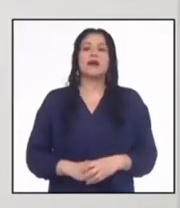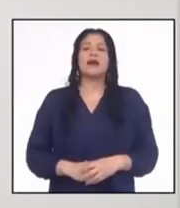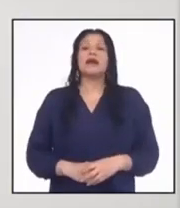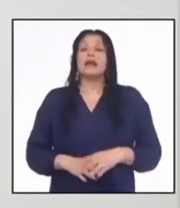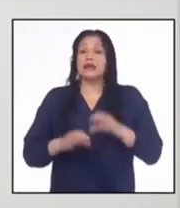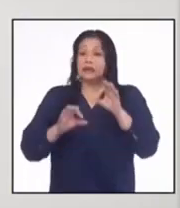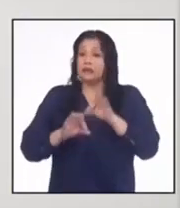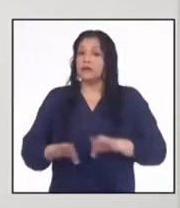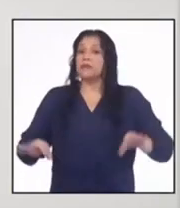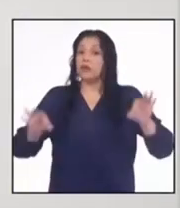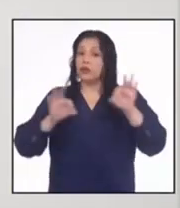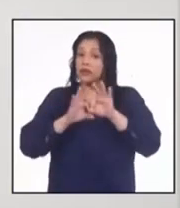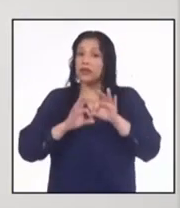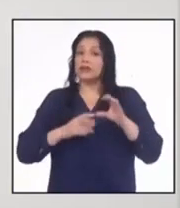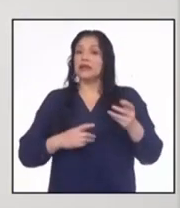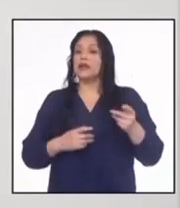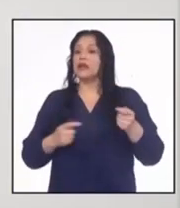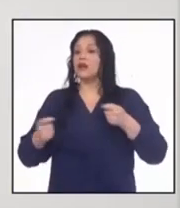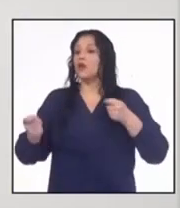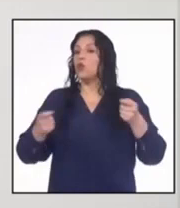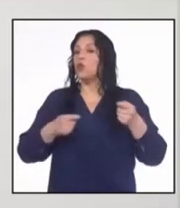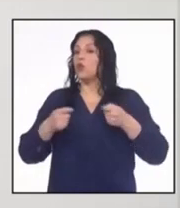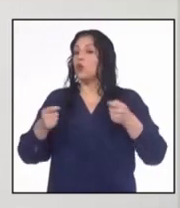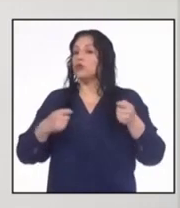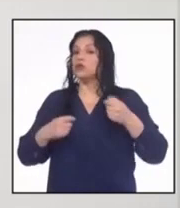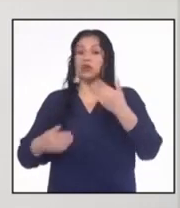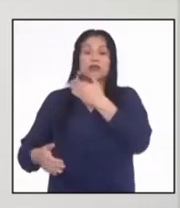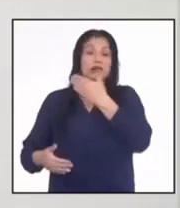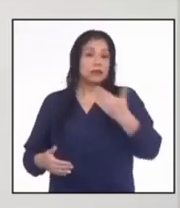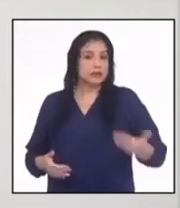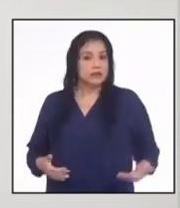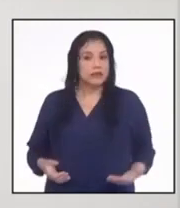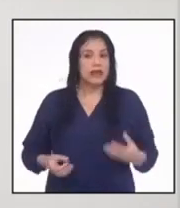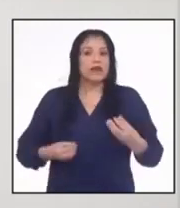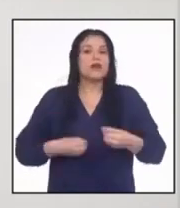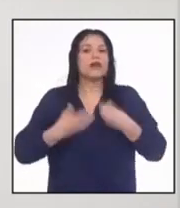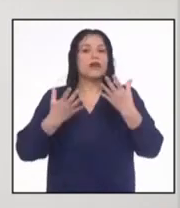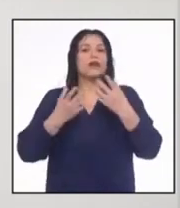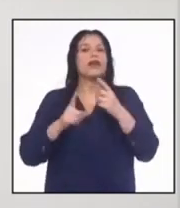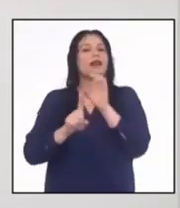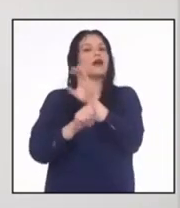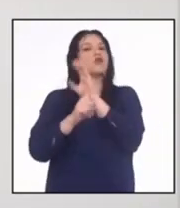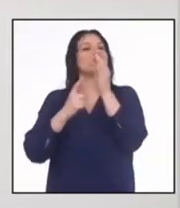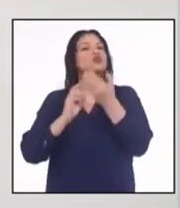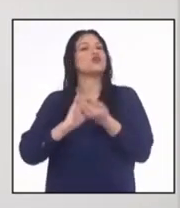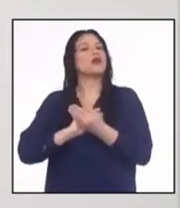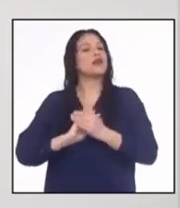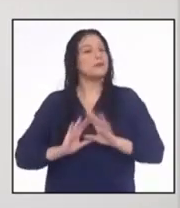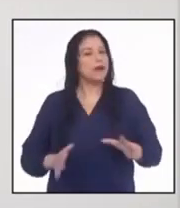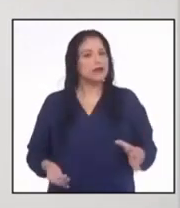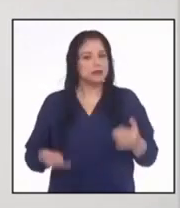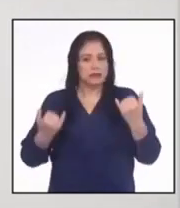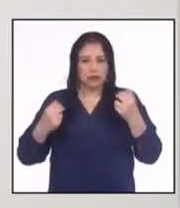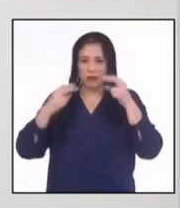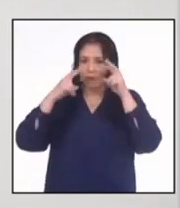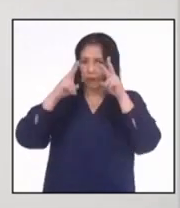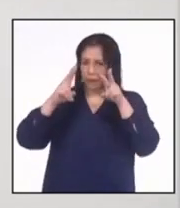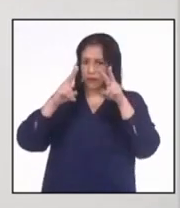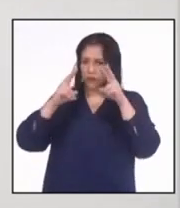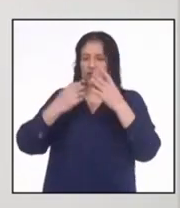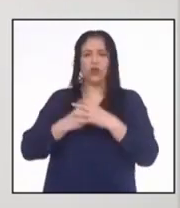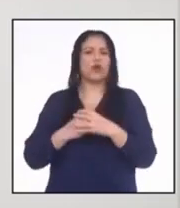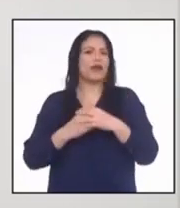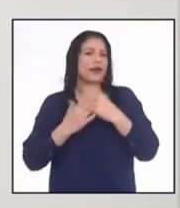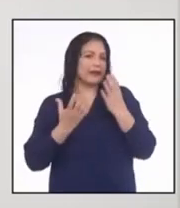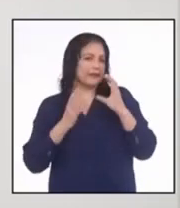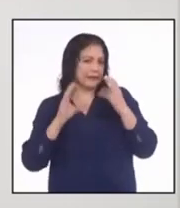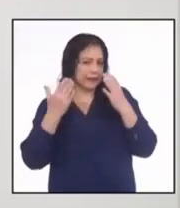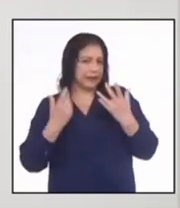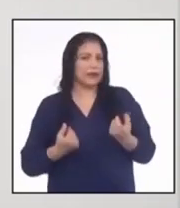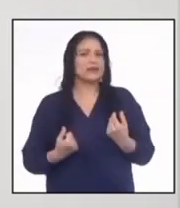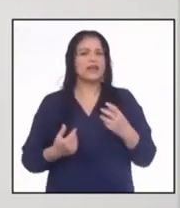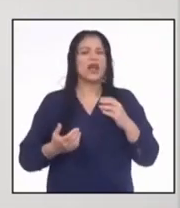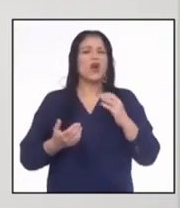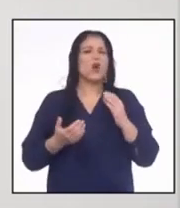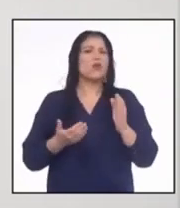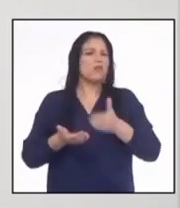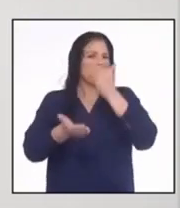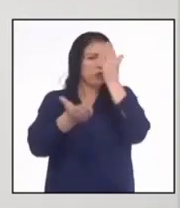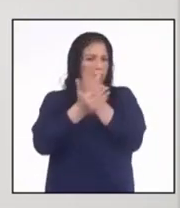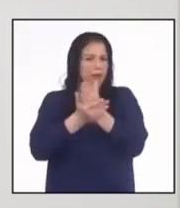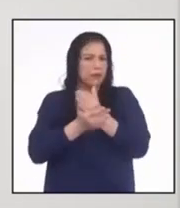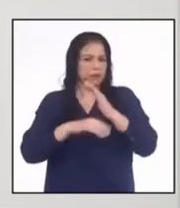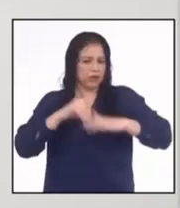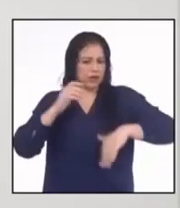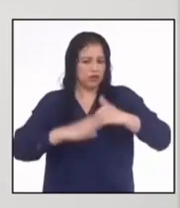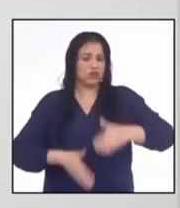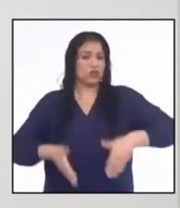importante que exista una gestión eficiente que priorice la cultura de paz. Hemos visto en este programa un conflicto por la construcción de